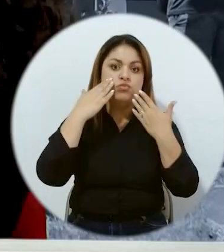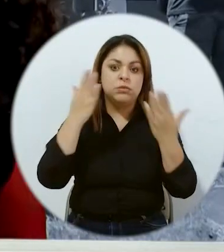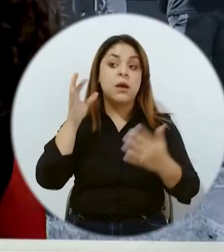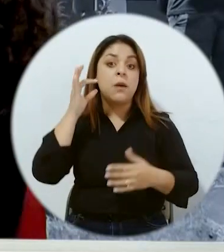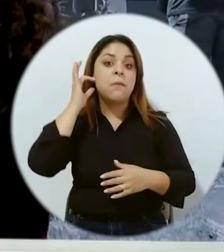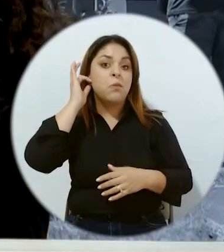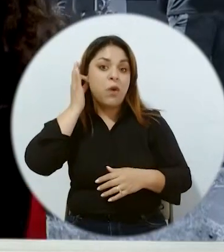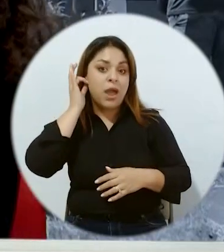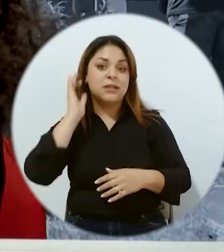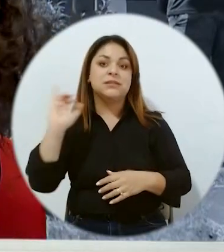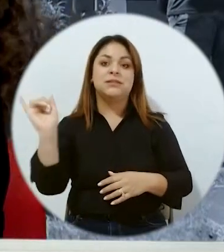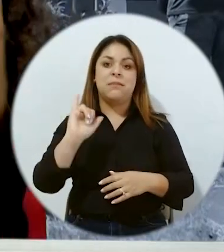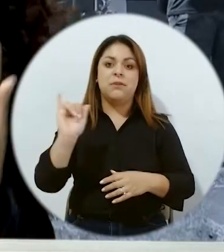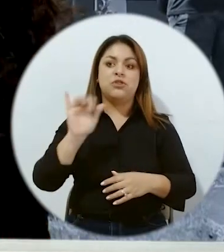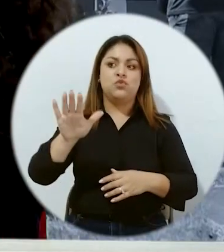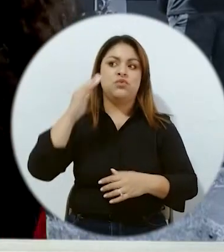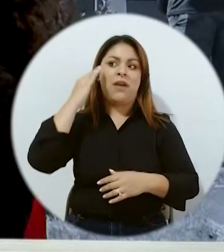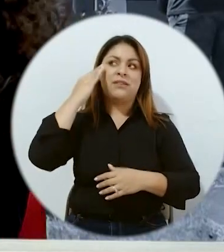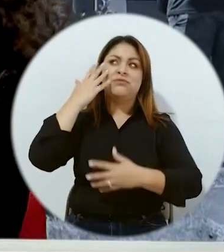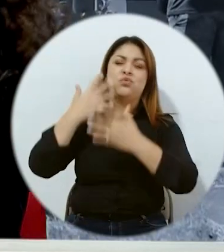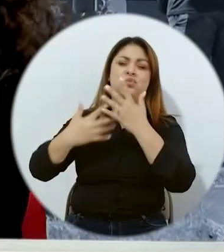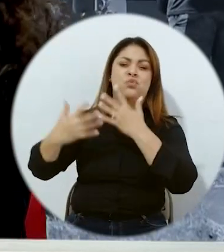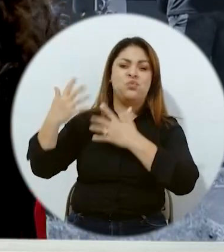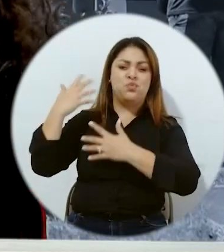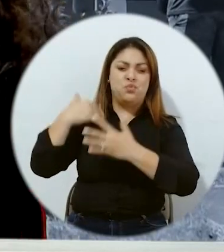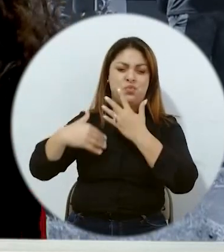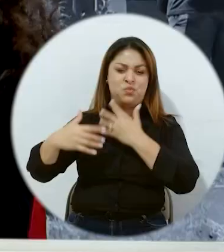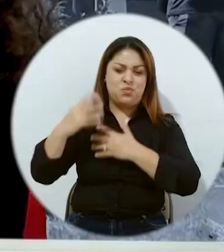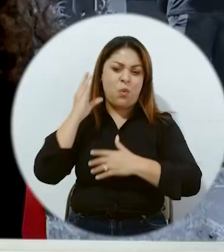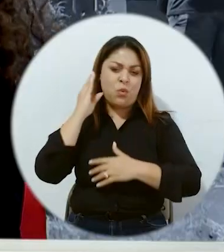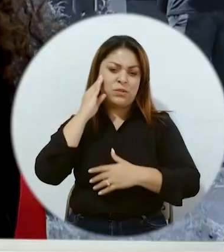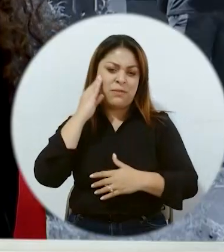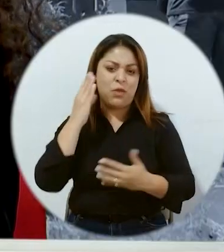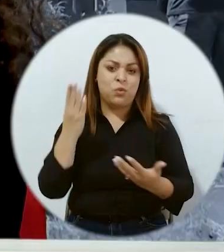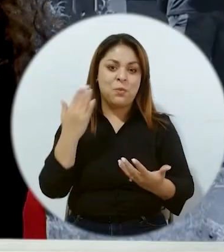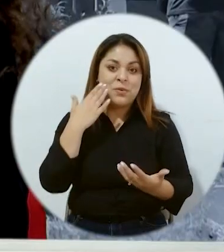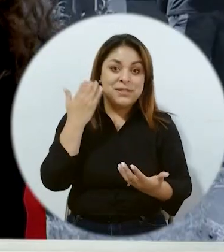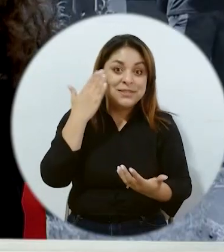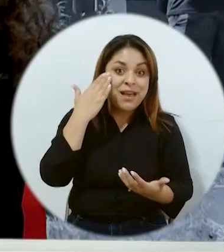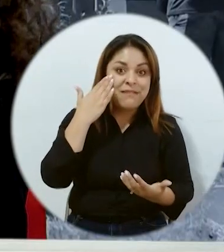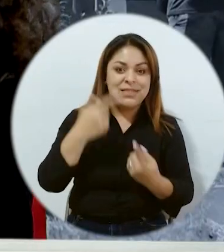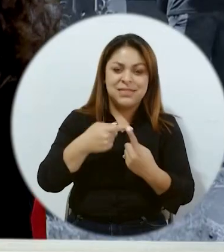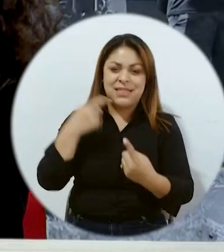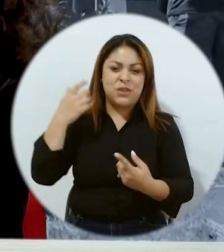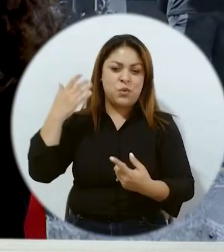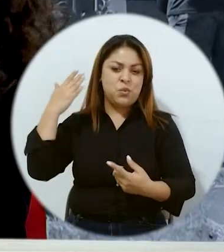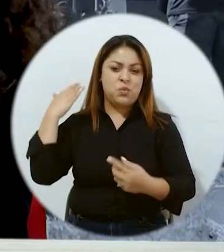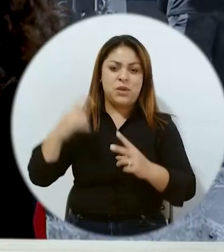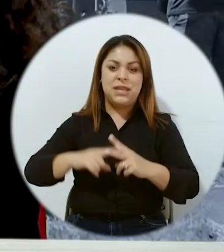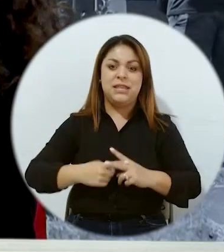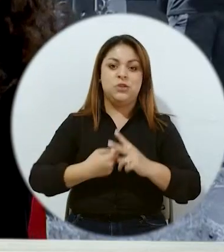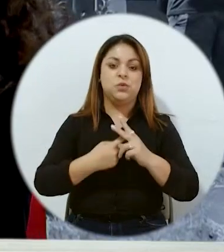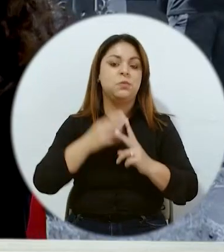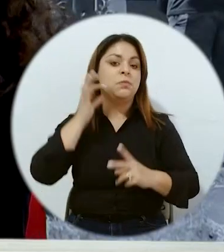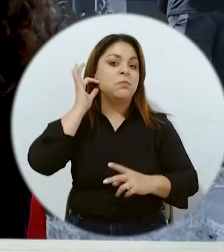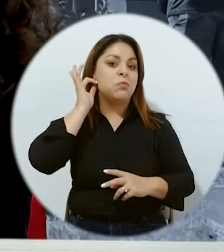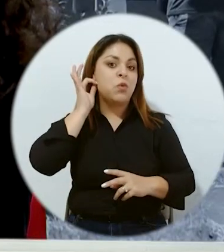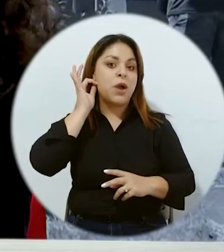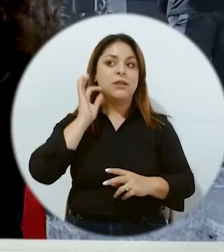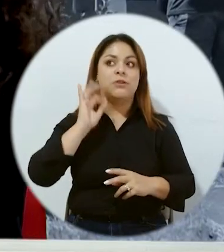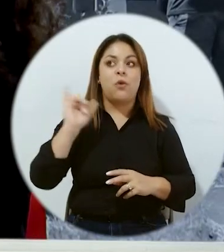Las mujeres desde esos saberes ancestrales, recordemos que al final, pues desde un inicio la mujer ha sido